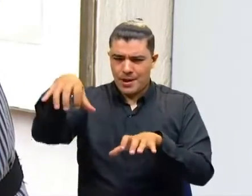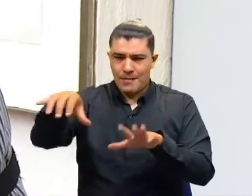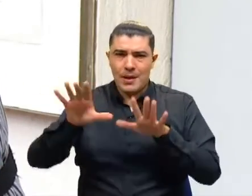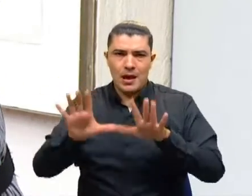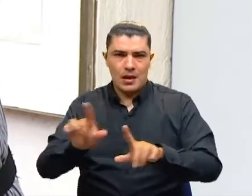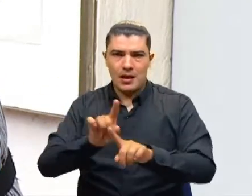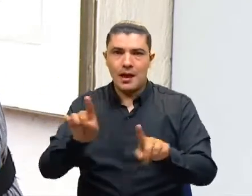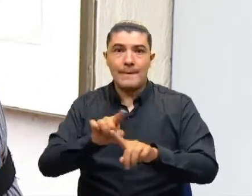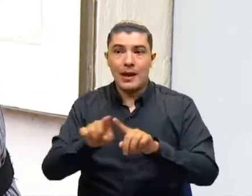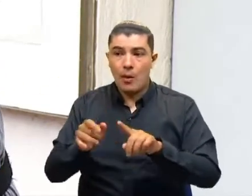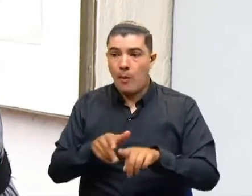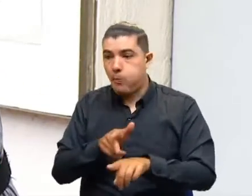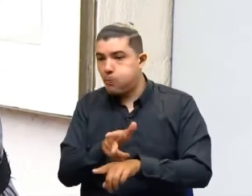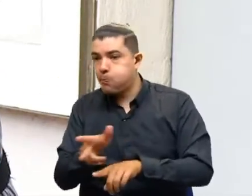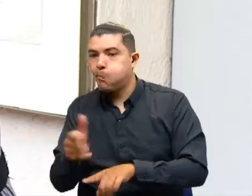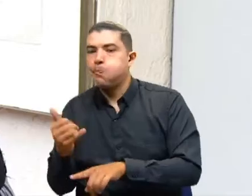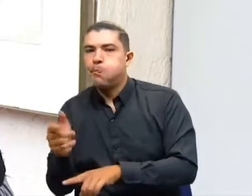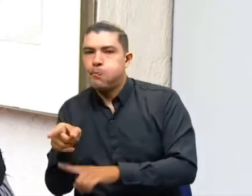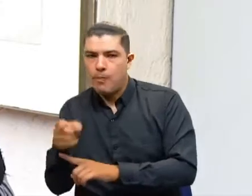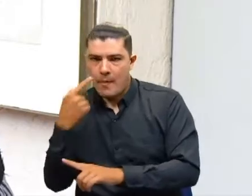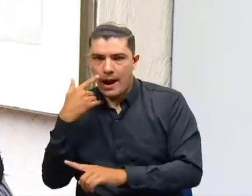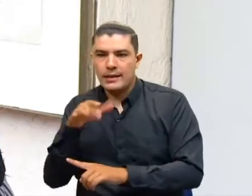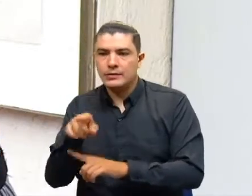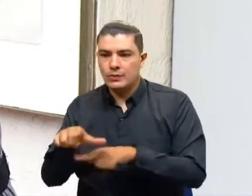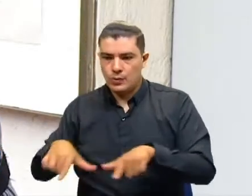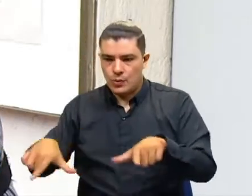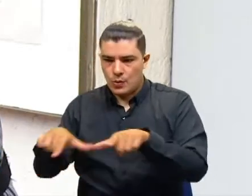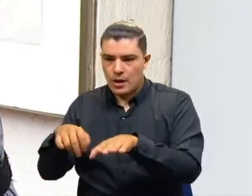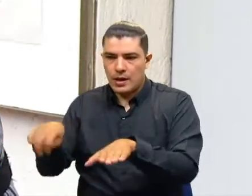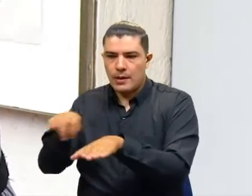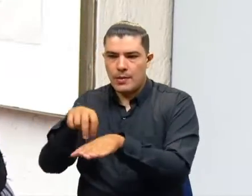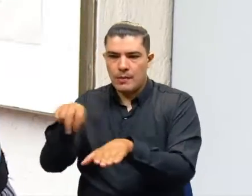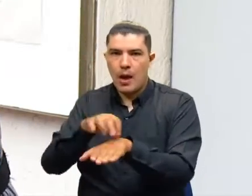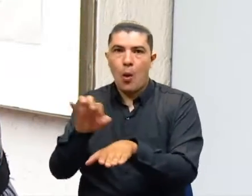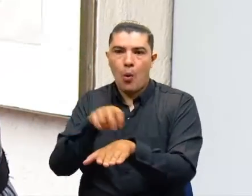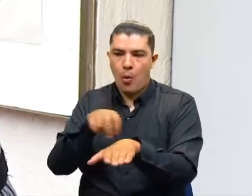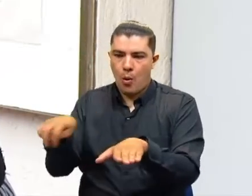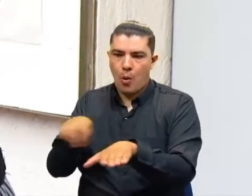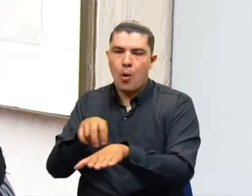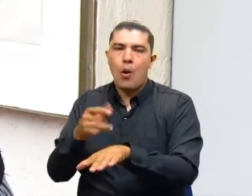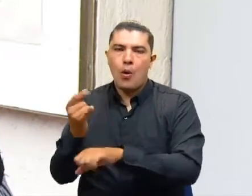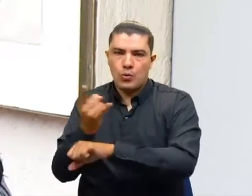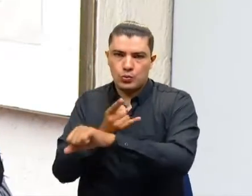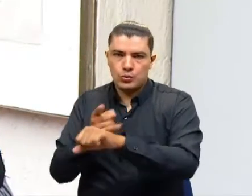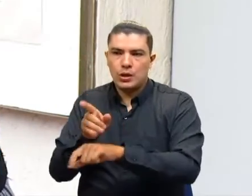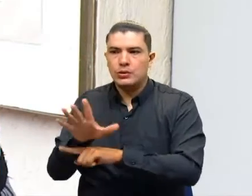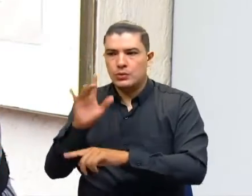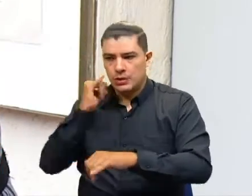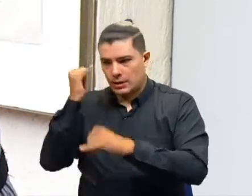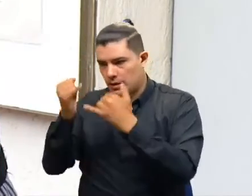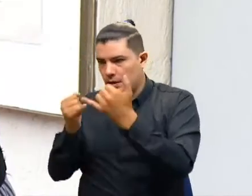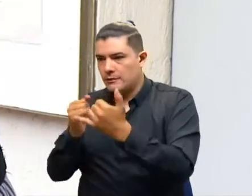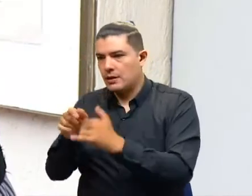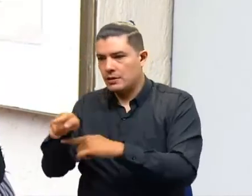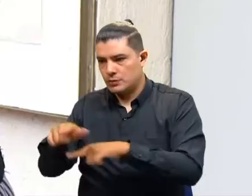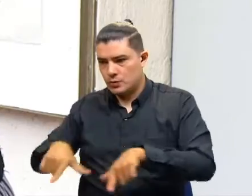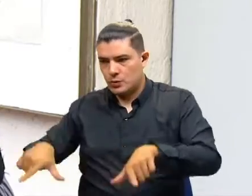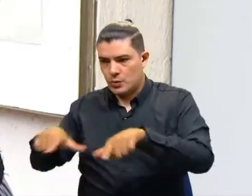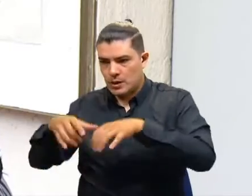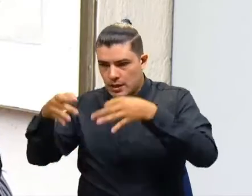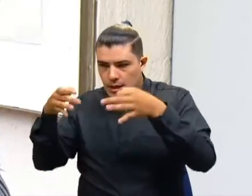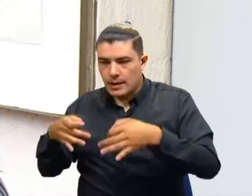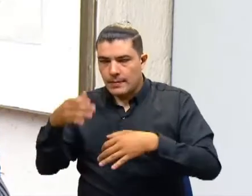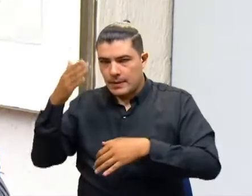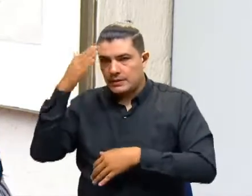que se llaman mojadores, que también son como puntos de acopio y de recogida de pasajeros, pues por favor hagamos de estos puntos pues el punto